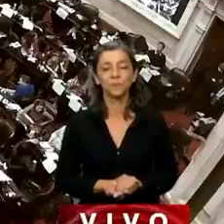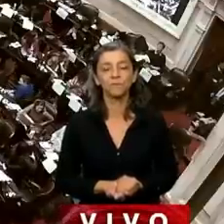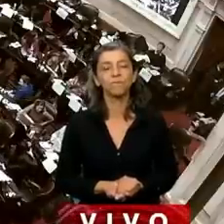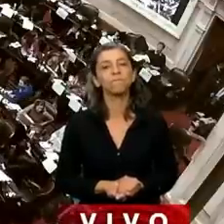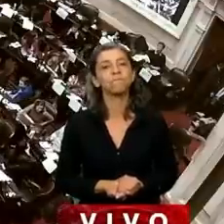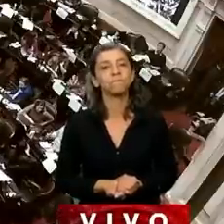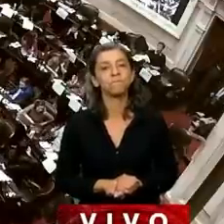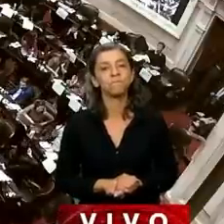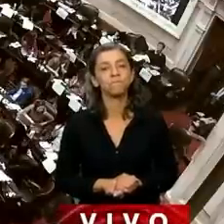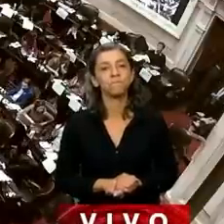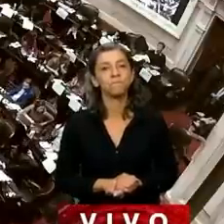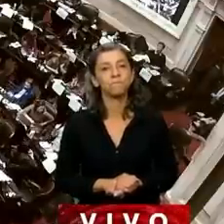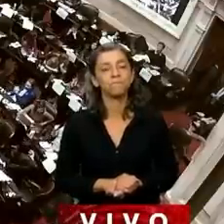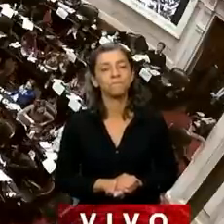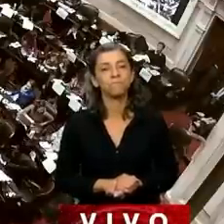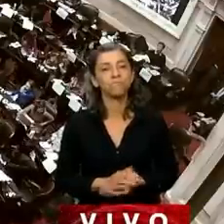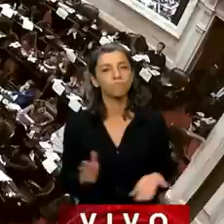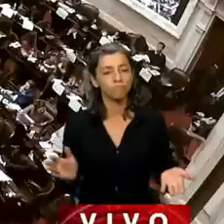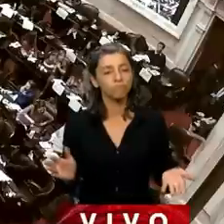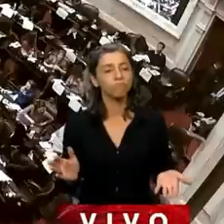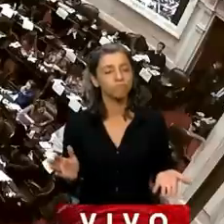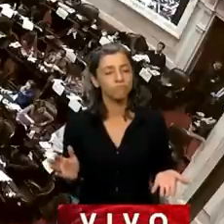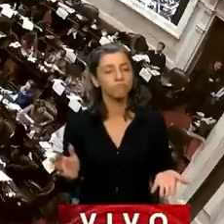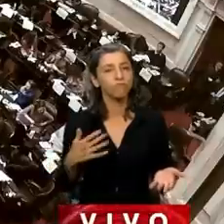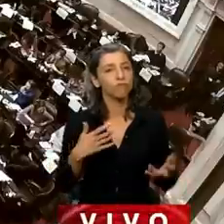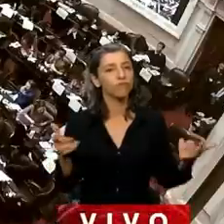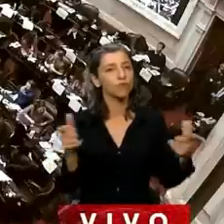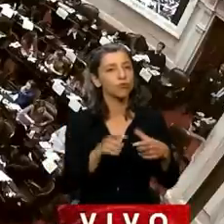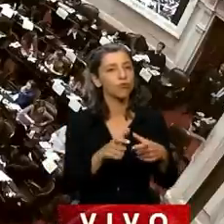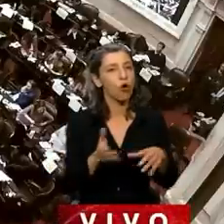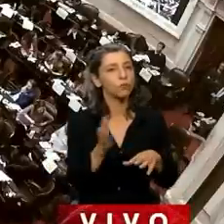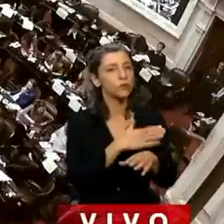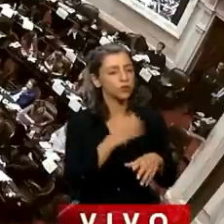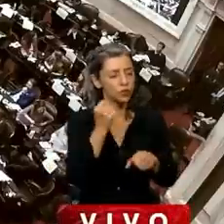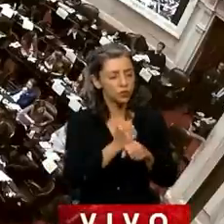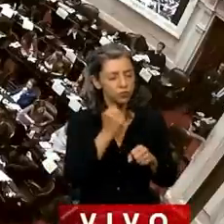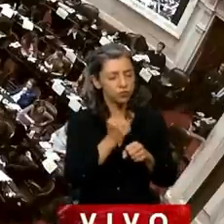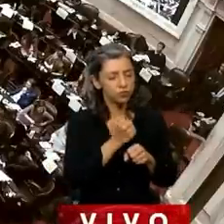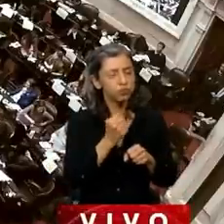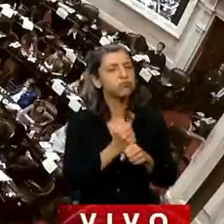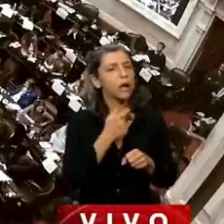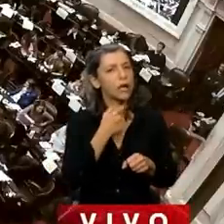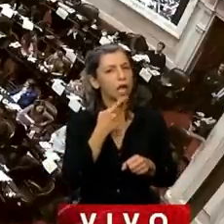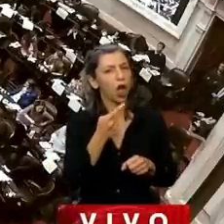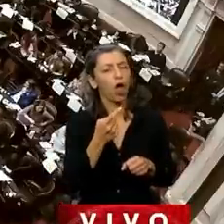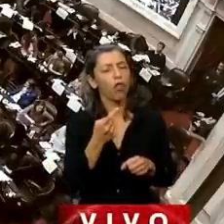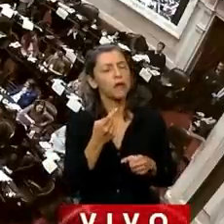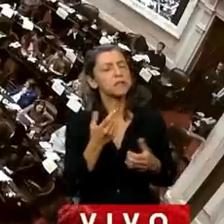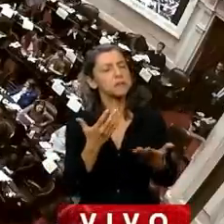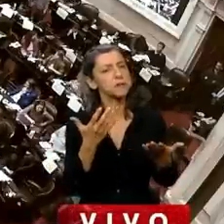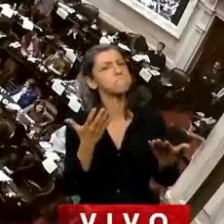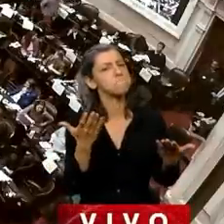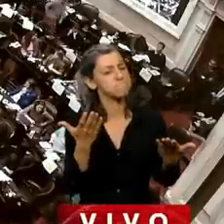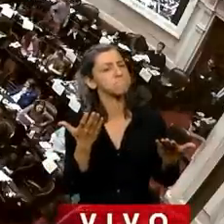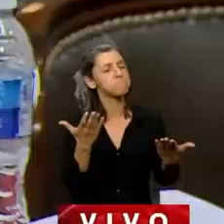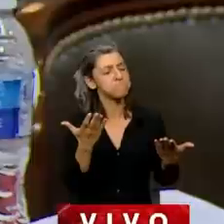Quiero remarcar el trabajo que hubo en la comisión, agradecerle a la presidenta de la Comisión